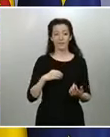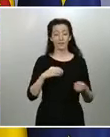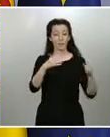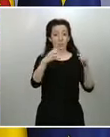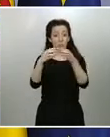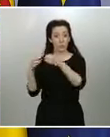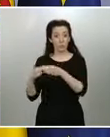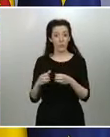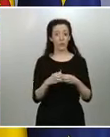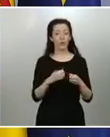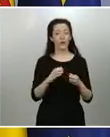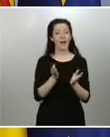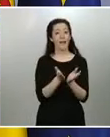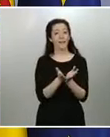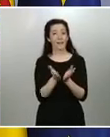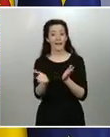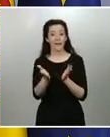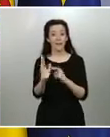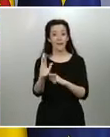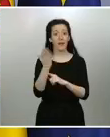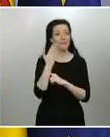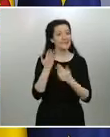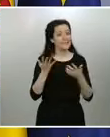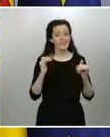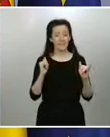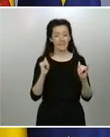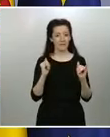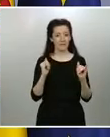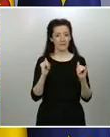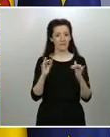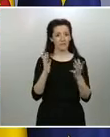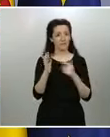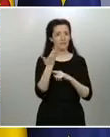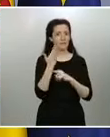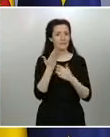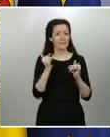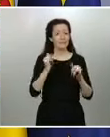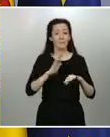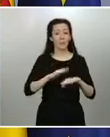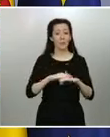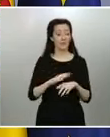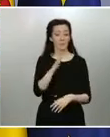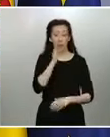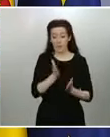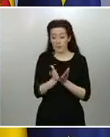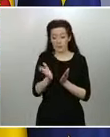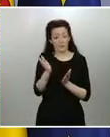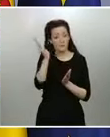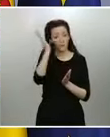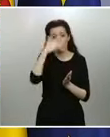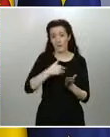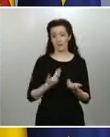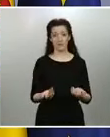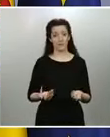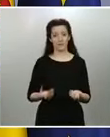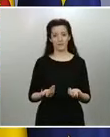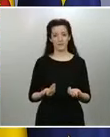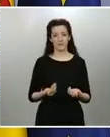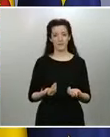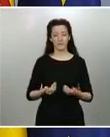porque no la hay no la hay el gobierno entiende que ésta ha sido la que nos ha dado resultados